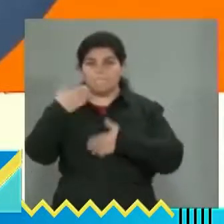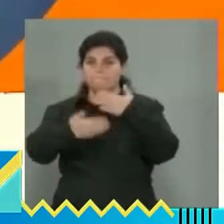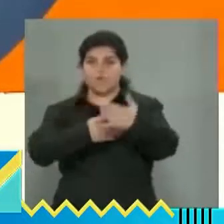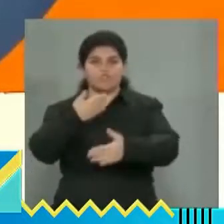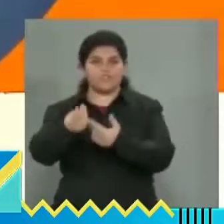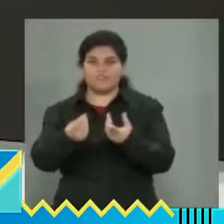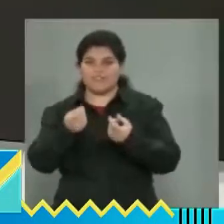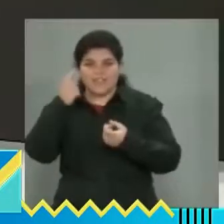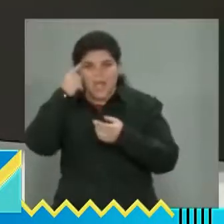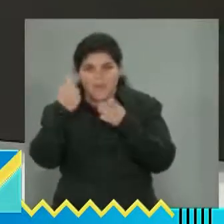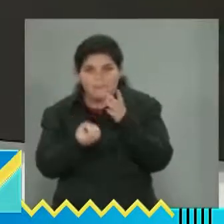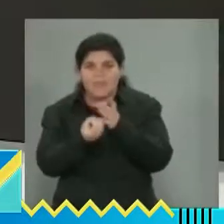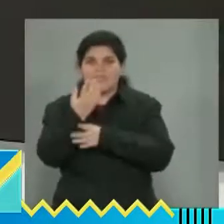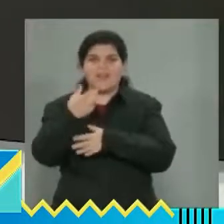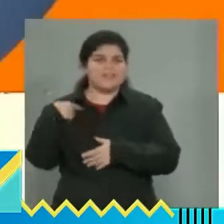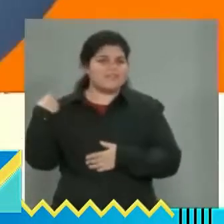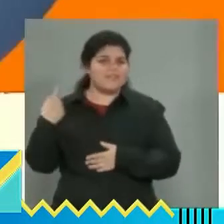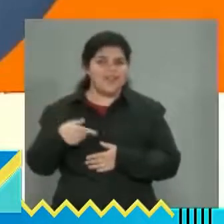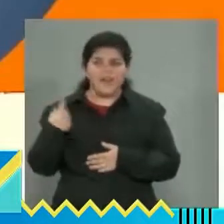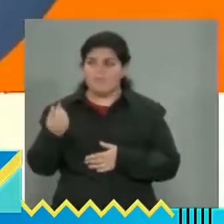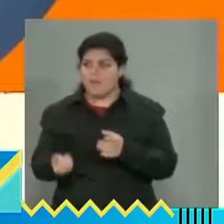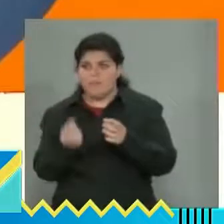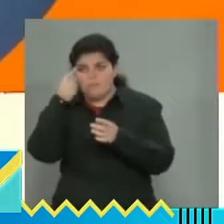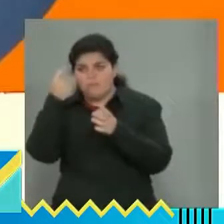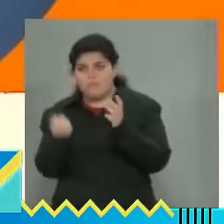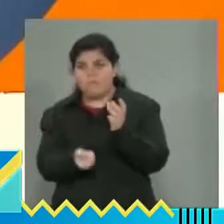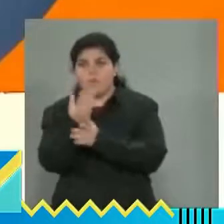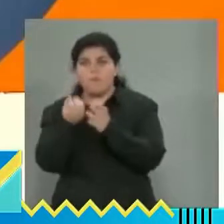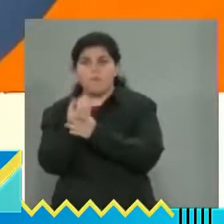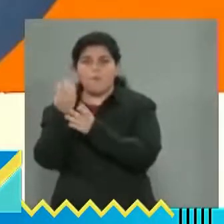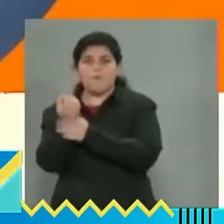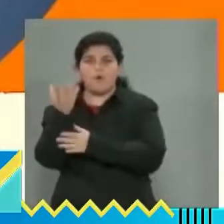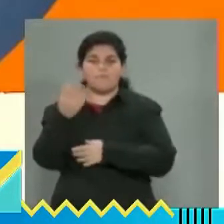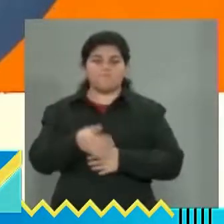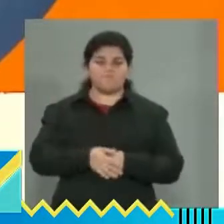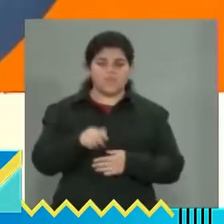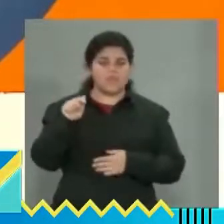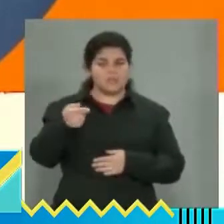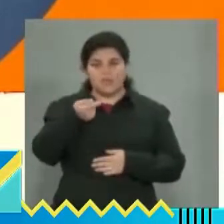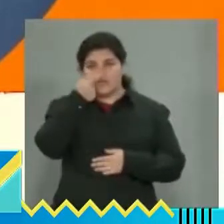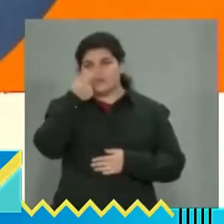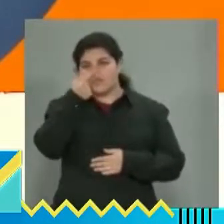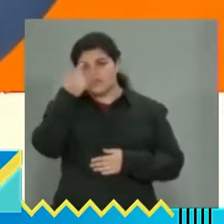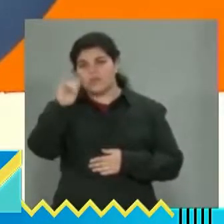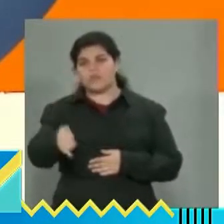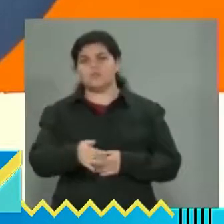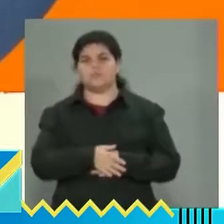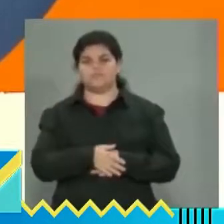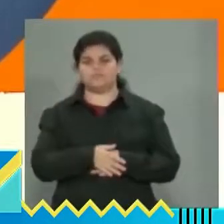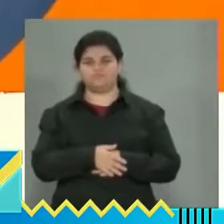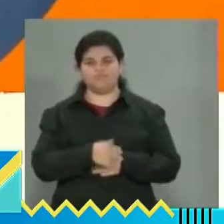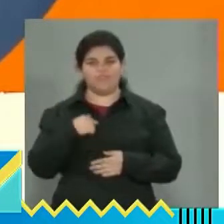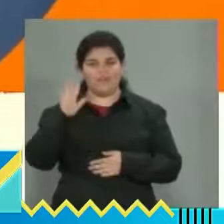tiempo. Hay que inventar todo el tiempo y hay algo muy interesante que uno verifica en la clínica, pero con